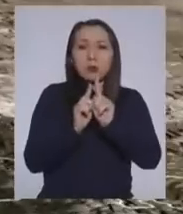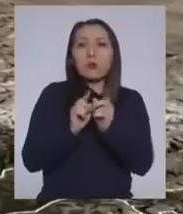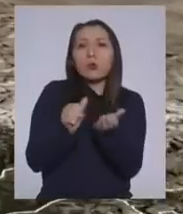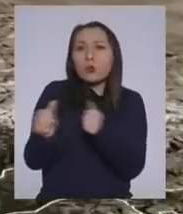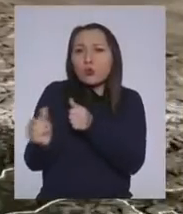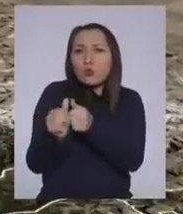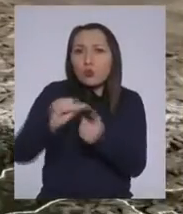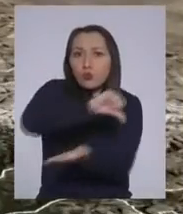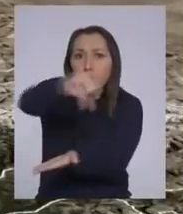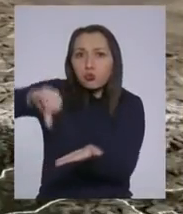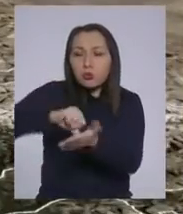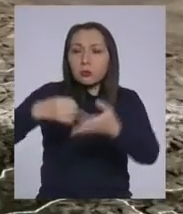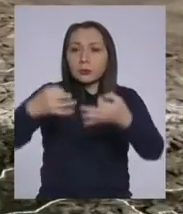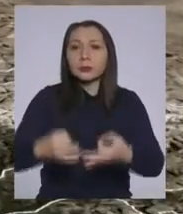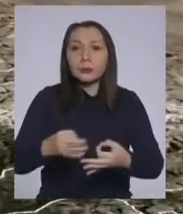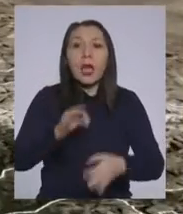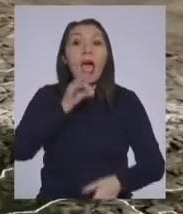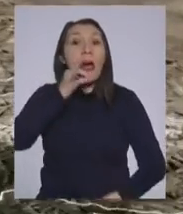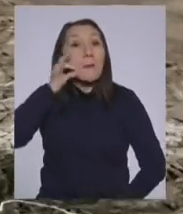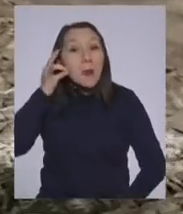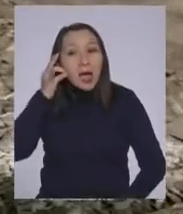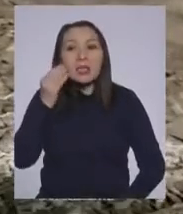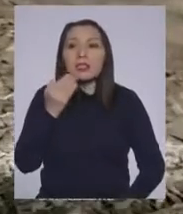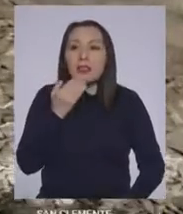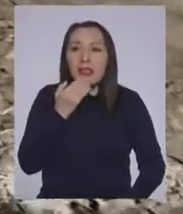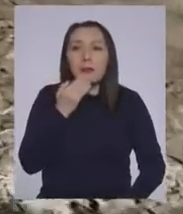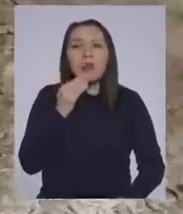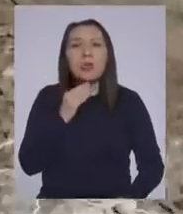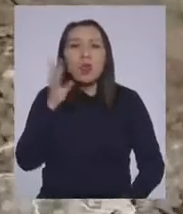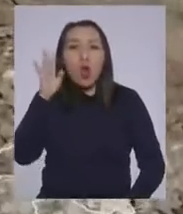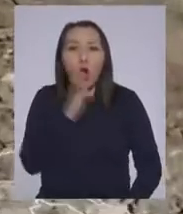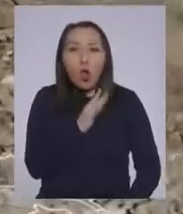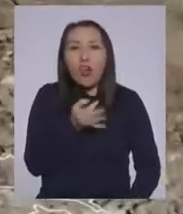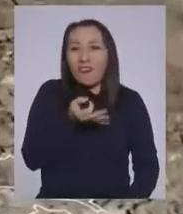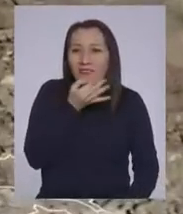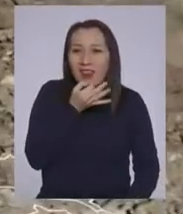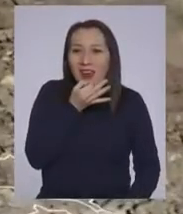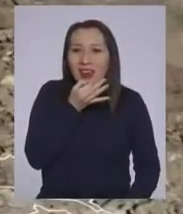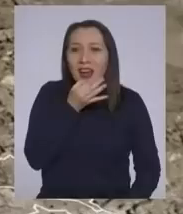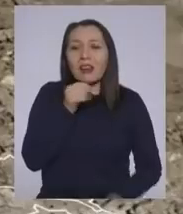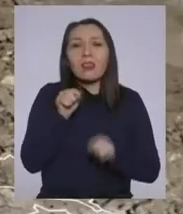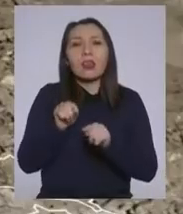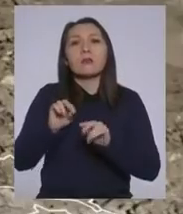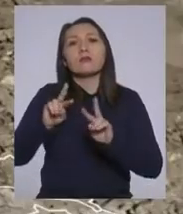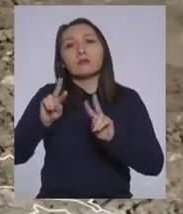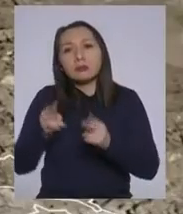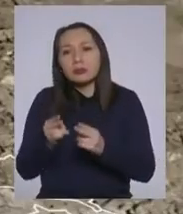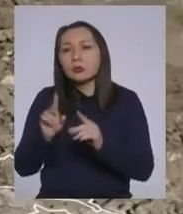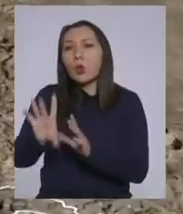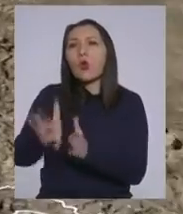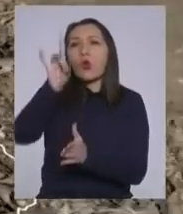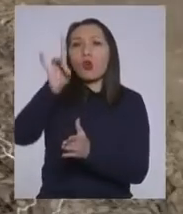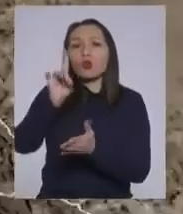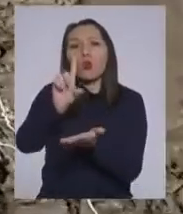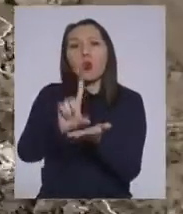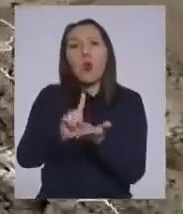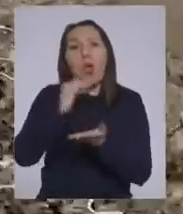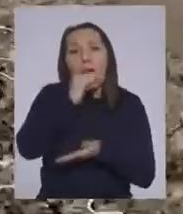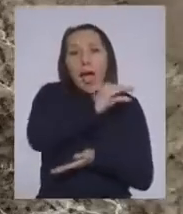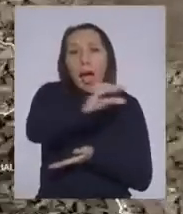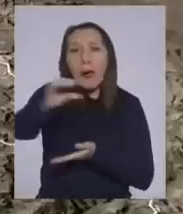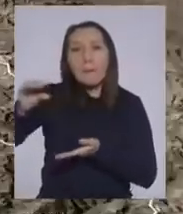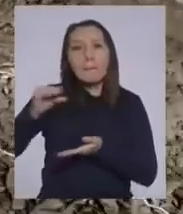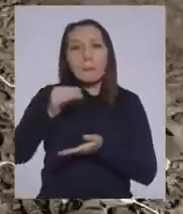urbanos consolidados de color amarillo y con color verde los casos georreferenciados en entornos